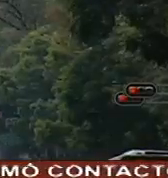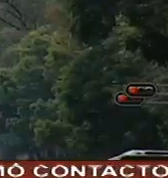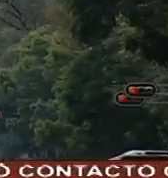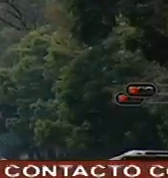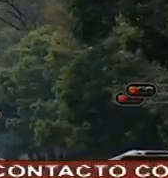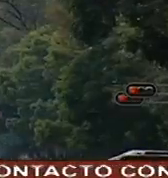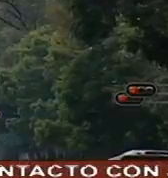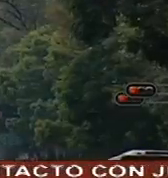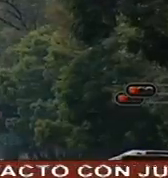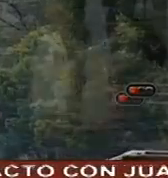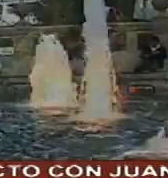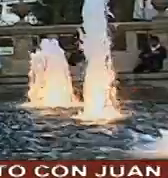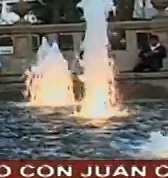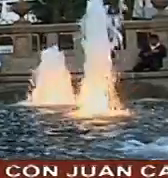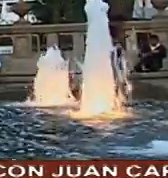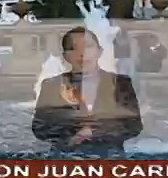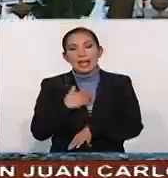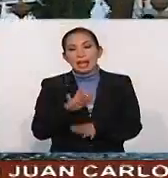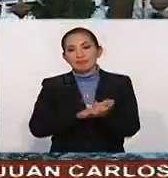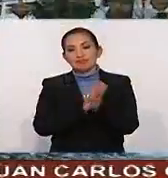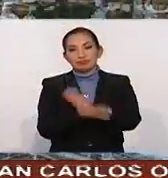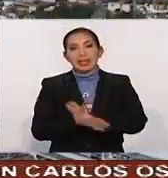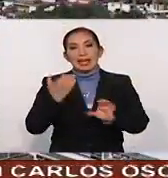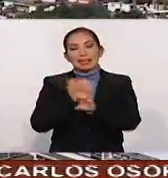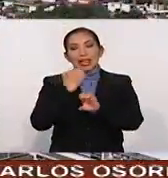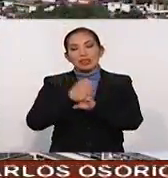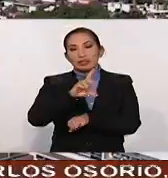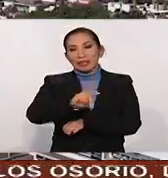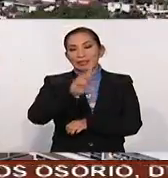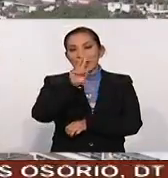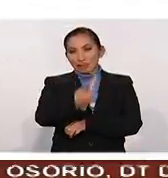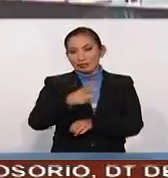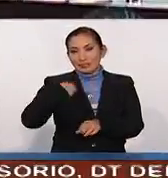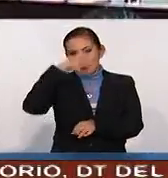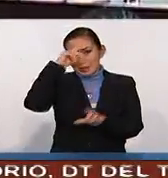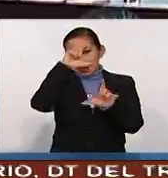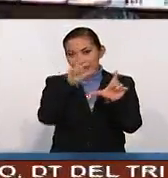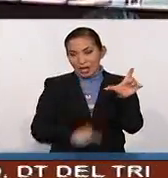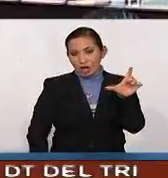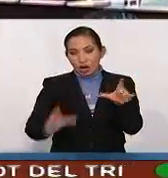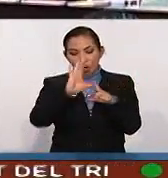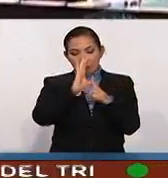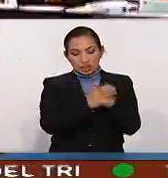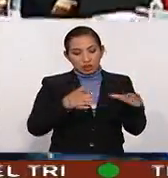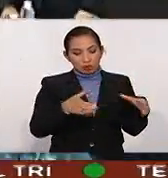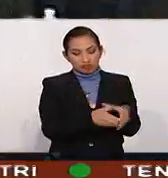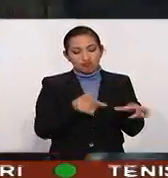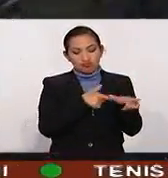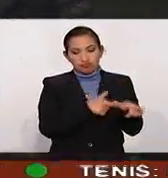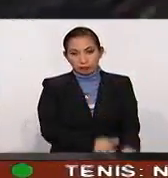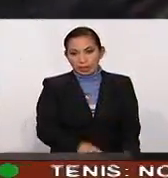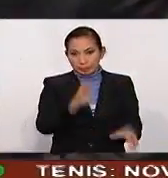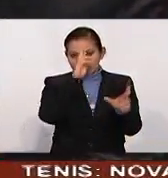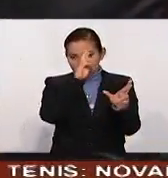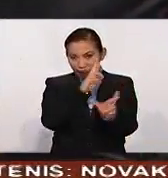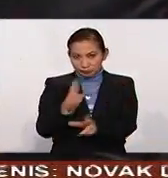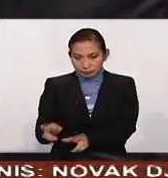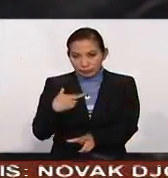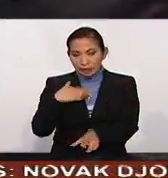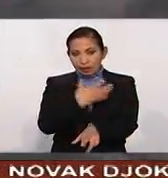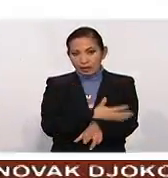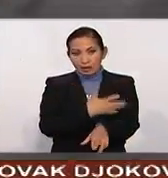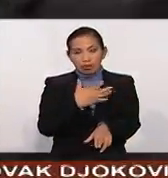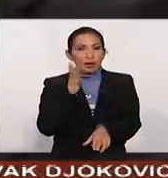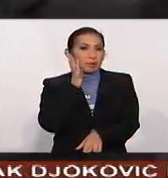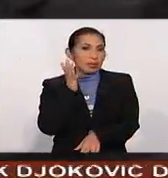El Distrito Federal se convierte en el Estado 32 de la República. La Comisión Permanente del Honorable Congreso de la